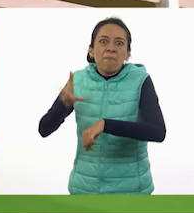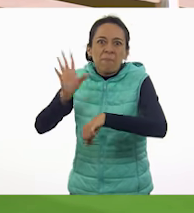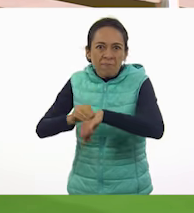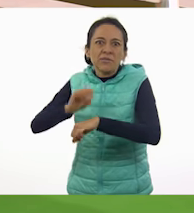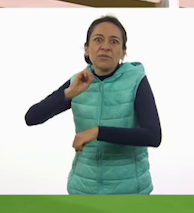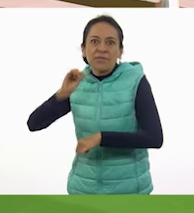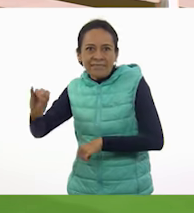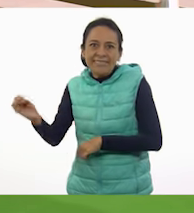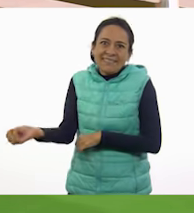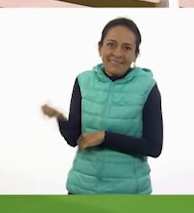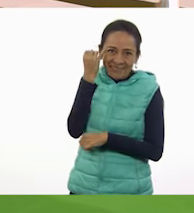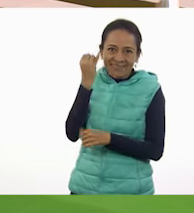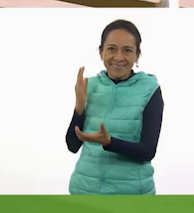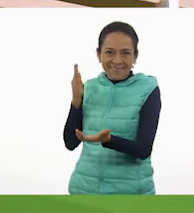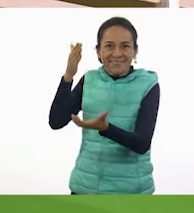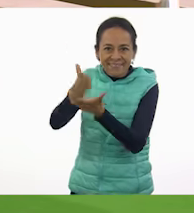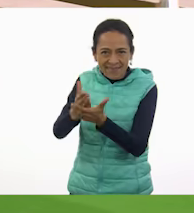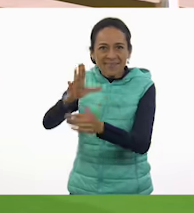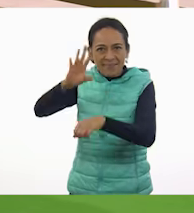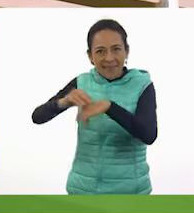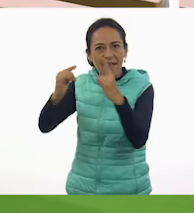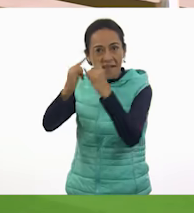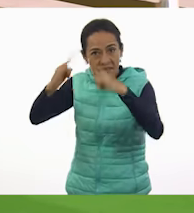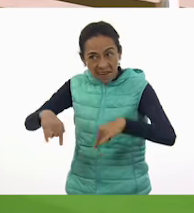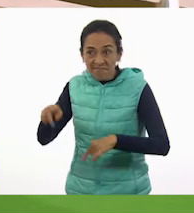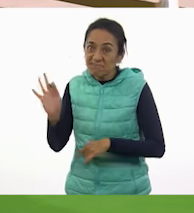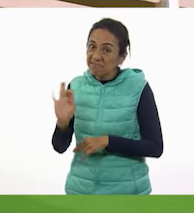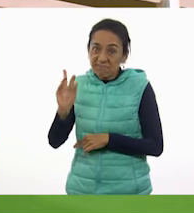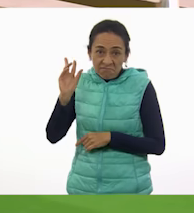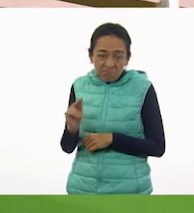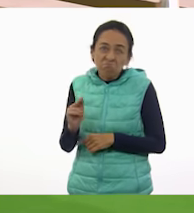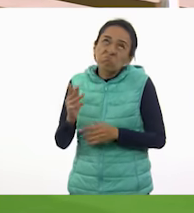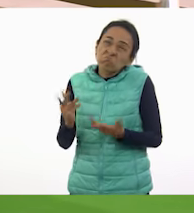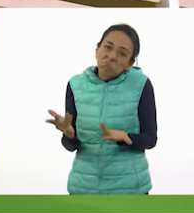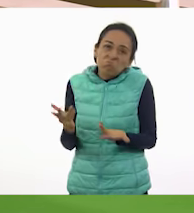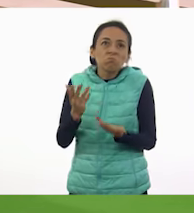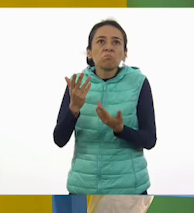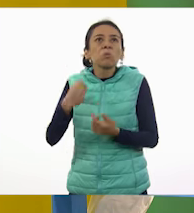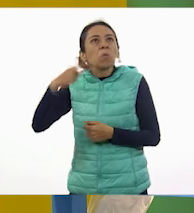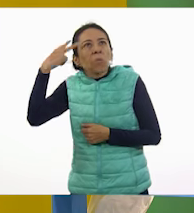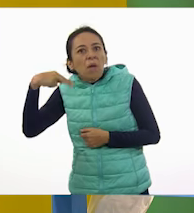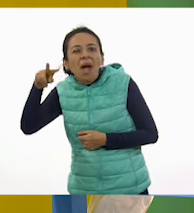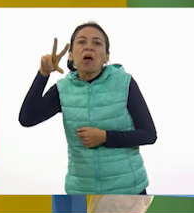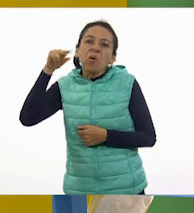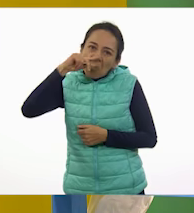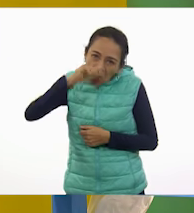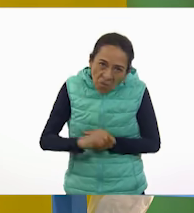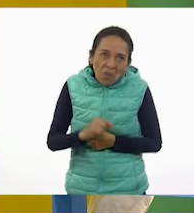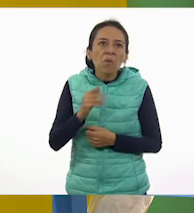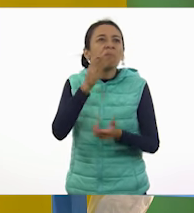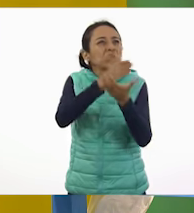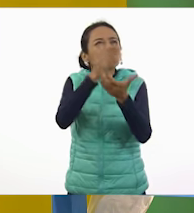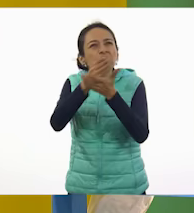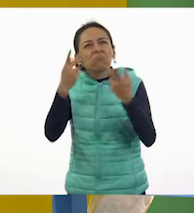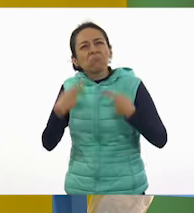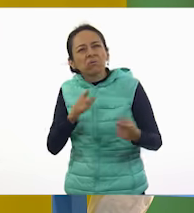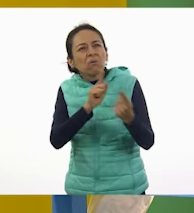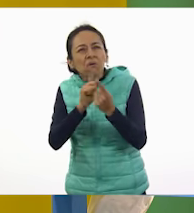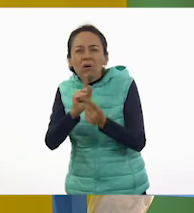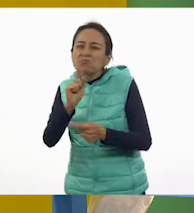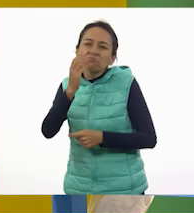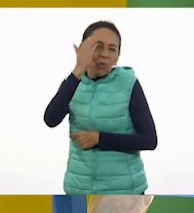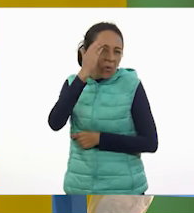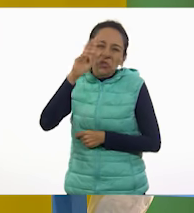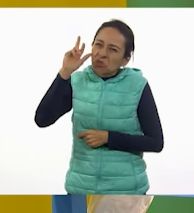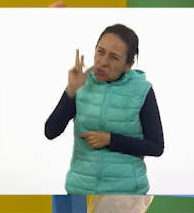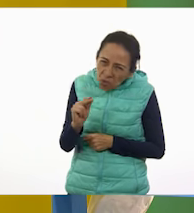manera, pues a lo mejor yo en mi juventud no hubiera viajado ni conocido muchos lugares y personas. Sí, pues sí, es que... Sí, ¿por